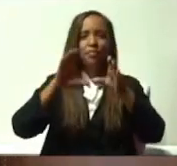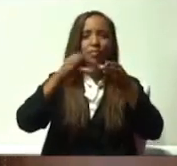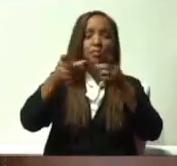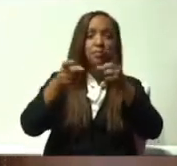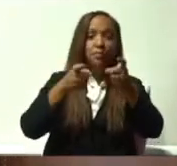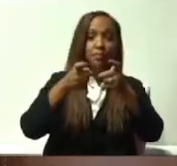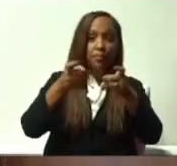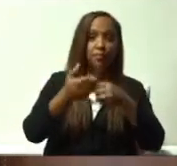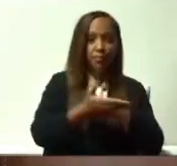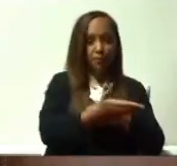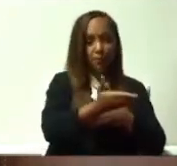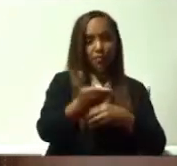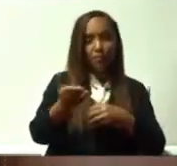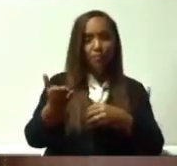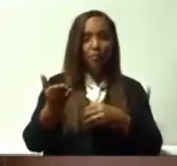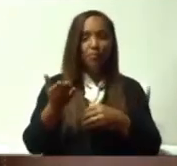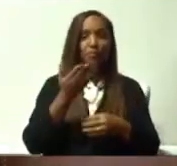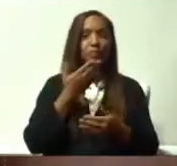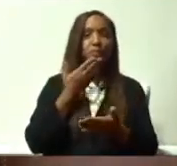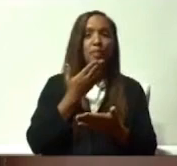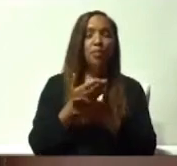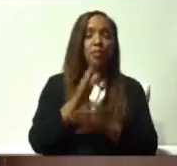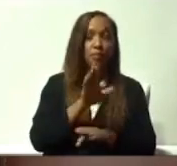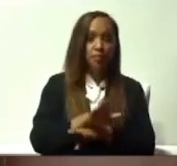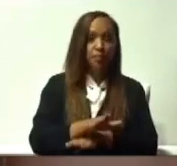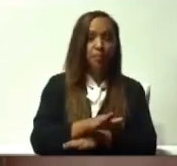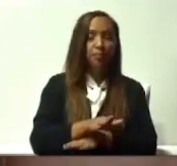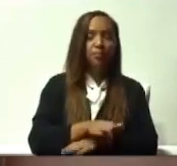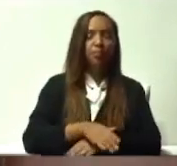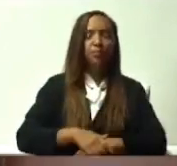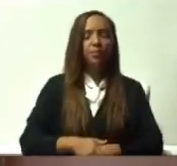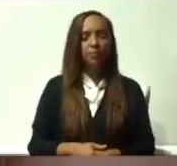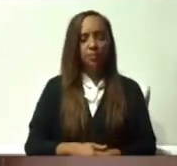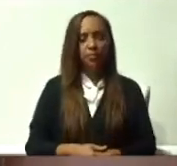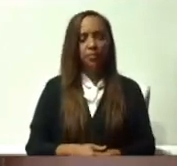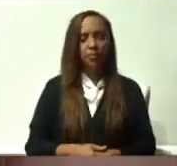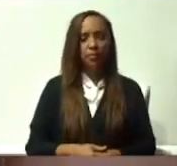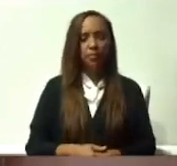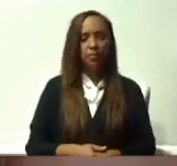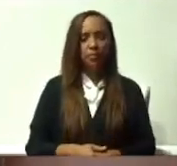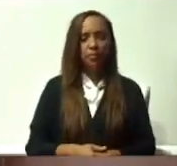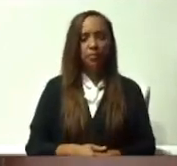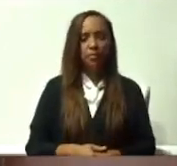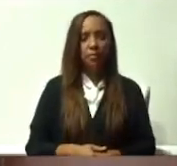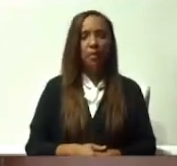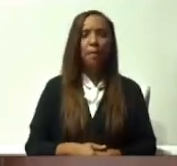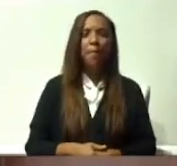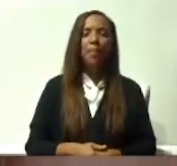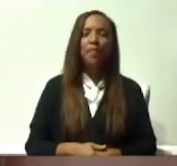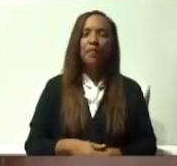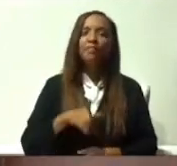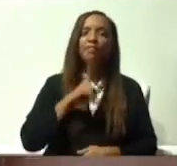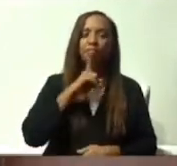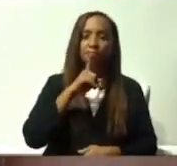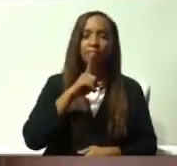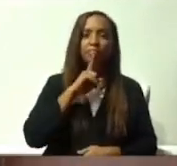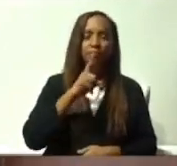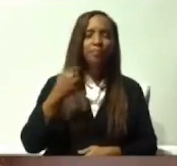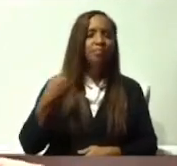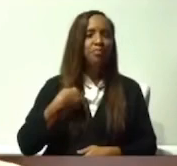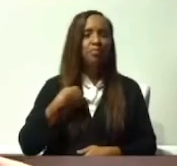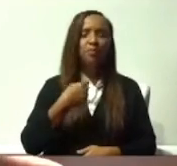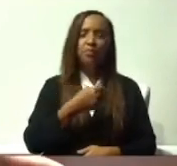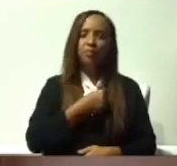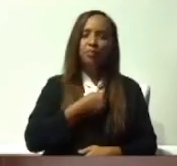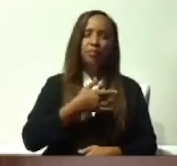colegas. Es obvio que para nosotros resulta de mucha satisfacción, después de